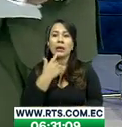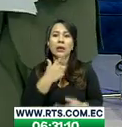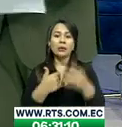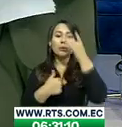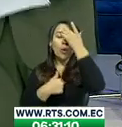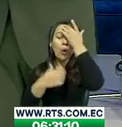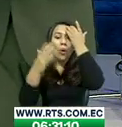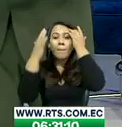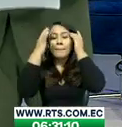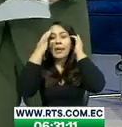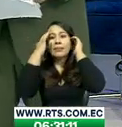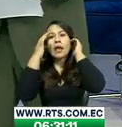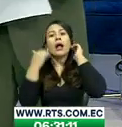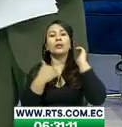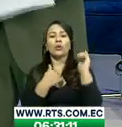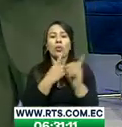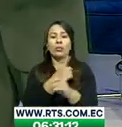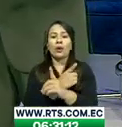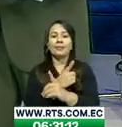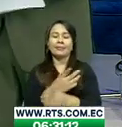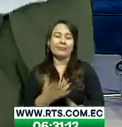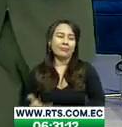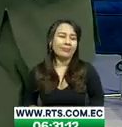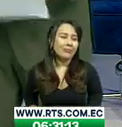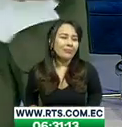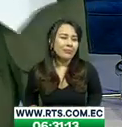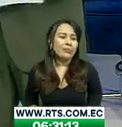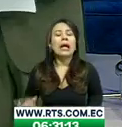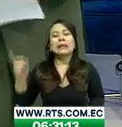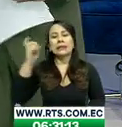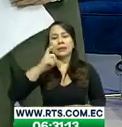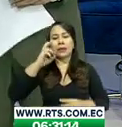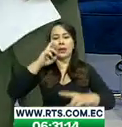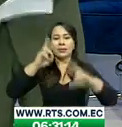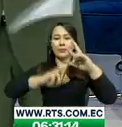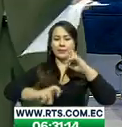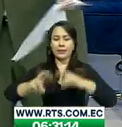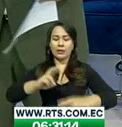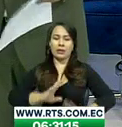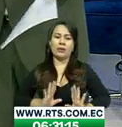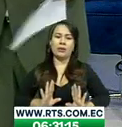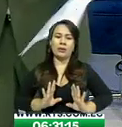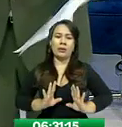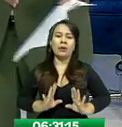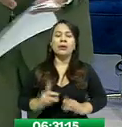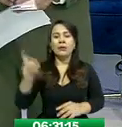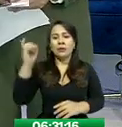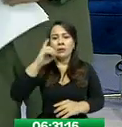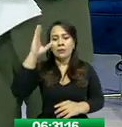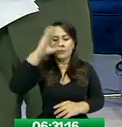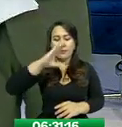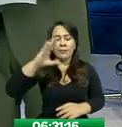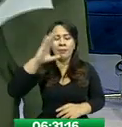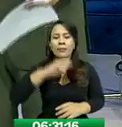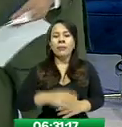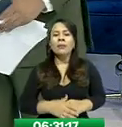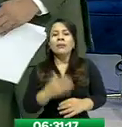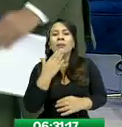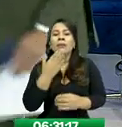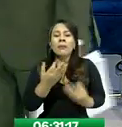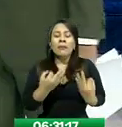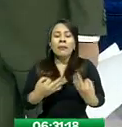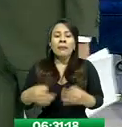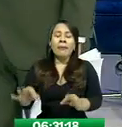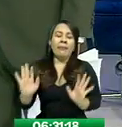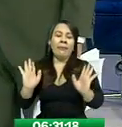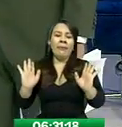una situación que dice acá a priori, ¿no?, que se debe investigar, que se va a analizar, obviamente tendrá que buscarse los medios para poder